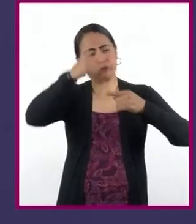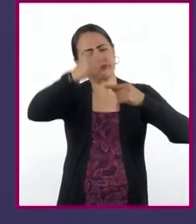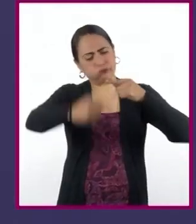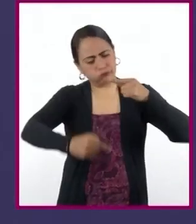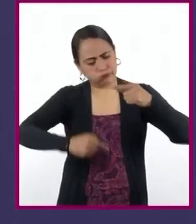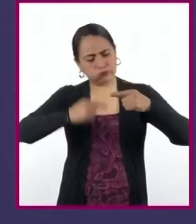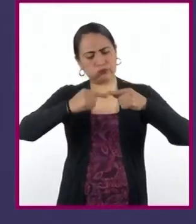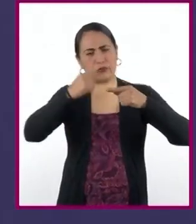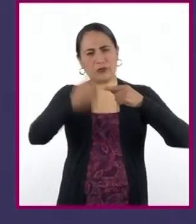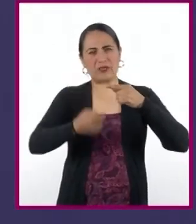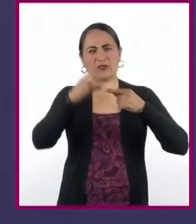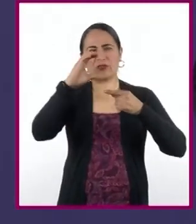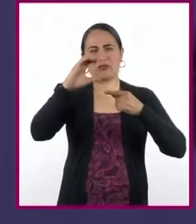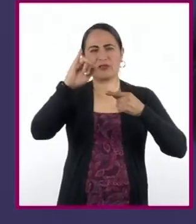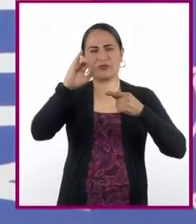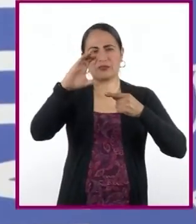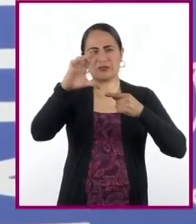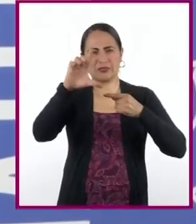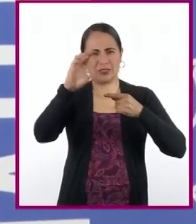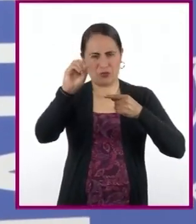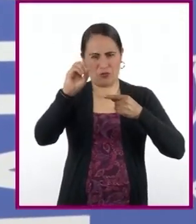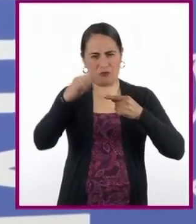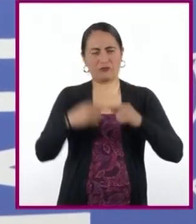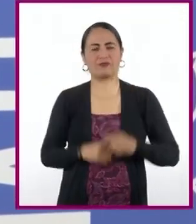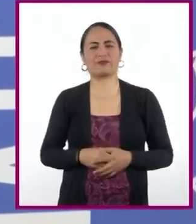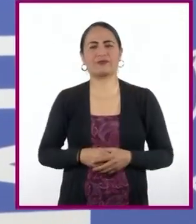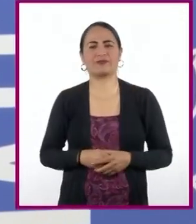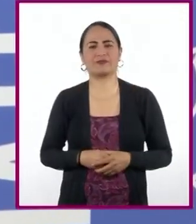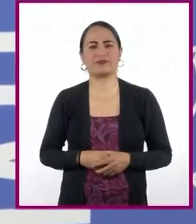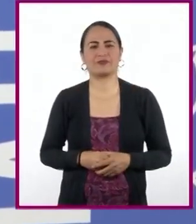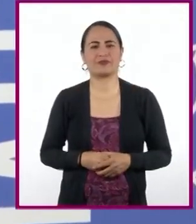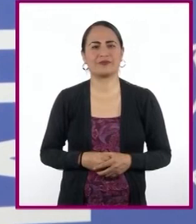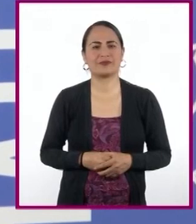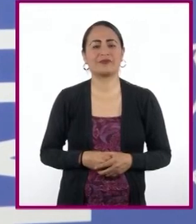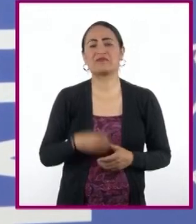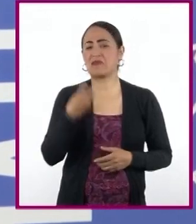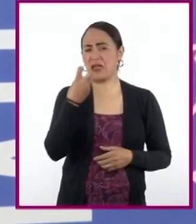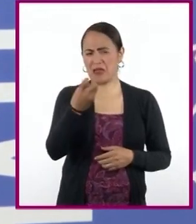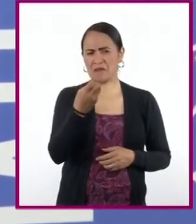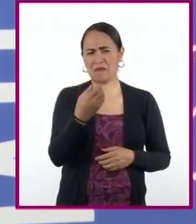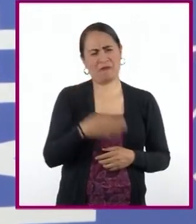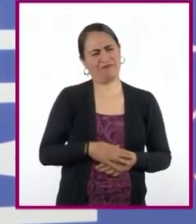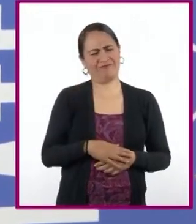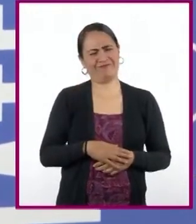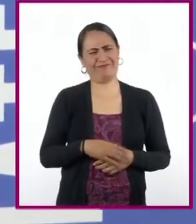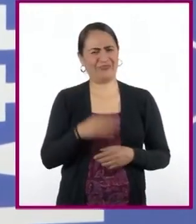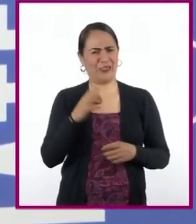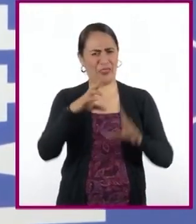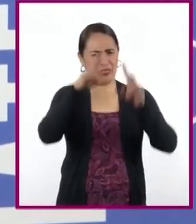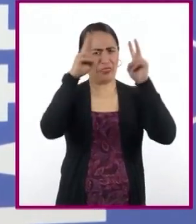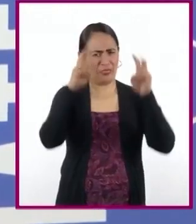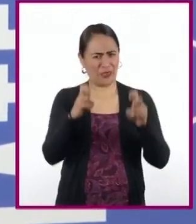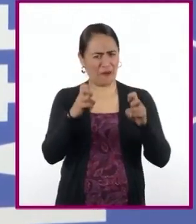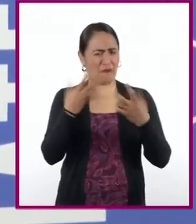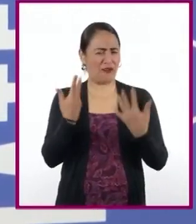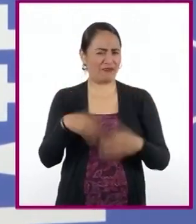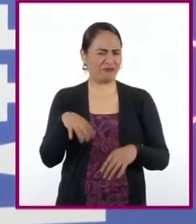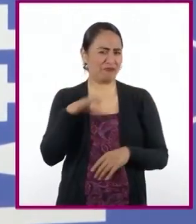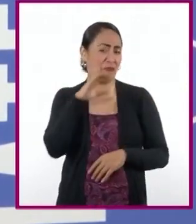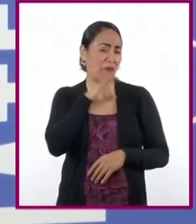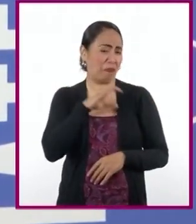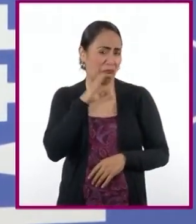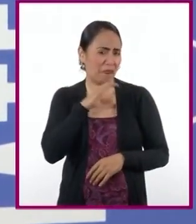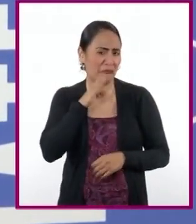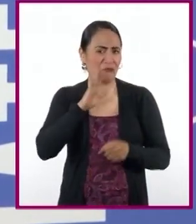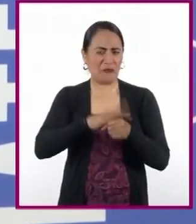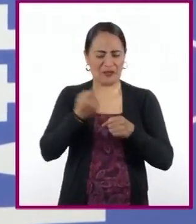llama ciclo. Esta situación comunicativa me pareció muy curiosa, ya que por lo general el panel